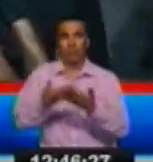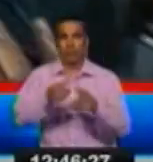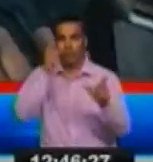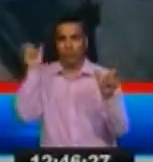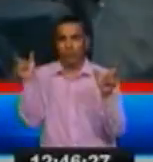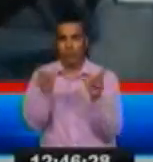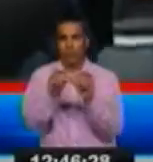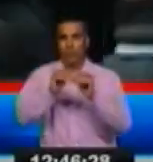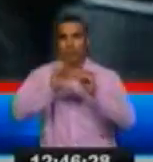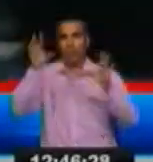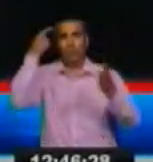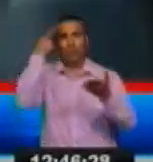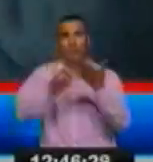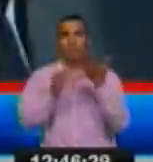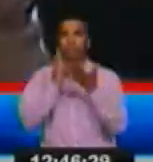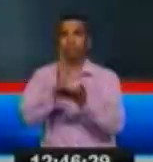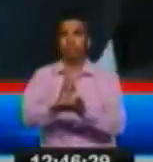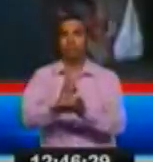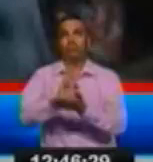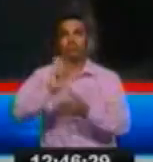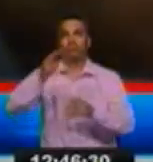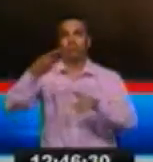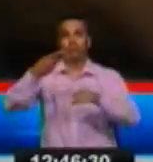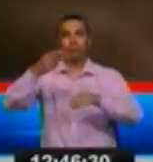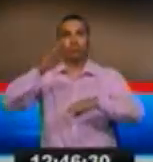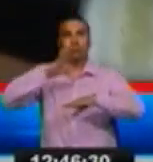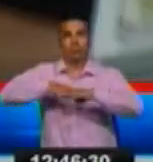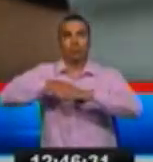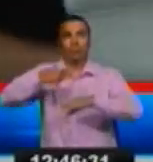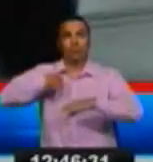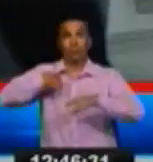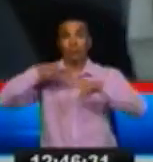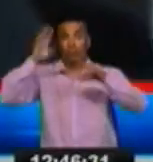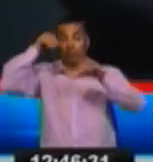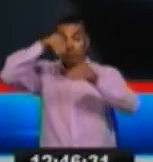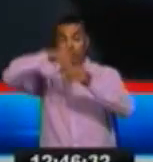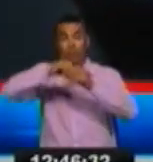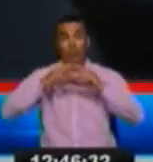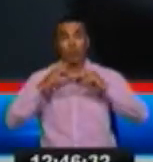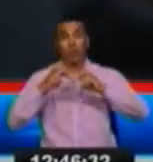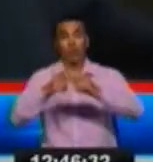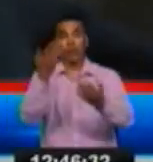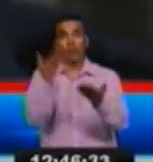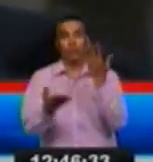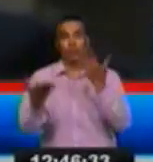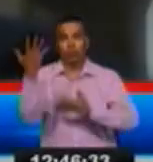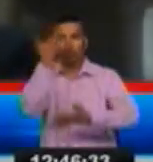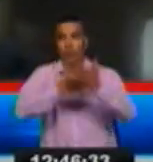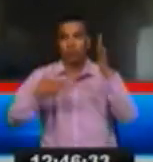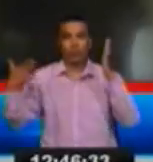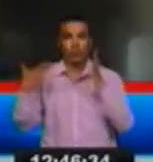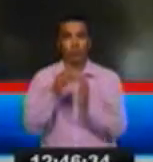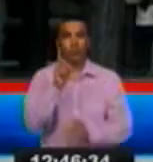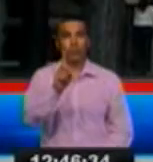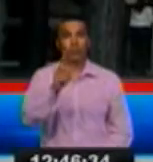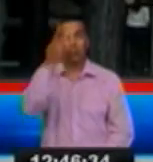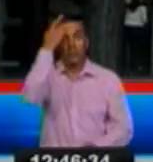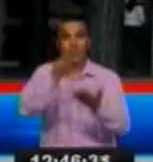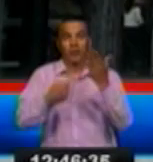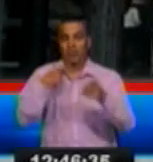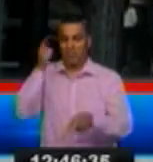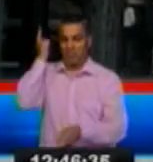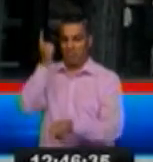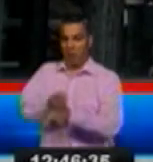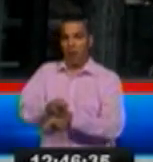Fiscalía General a rendir su versión en un segundo llamado. Esto dentro de la investigación por presunta concusión en su contra por el supuesto cobro